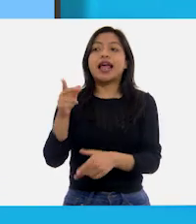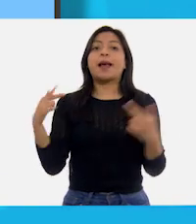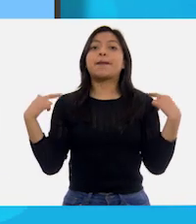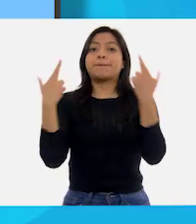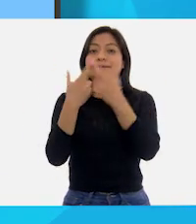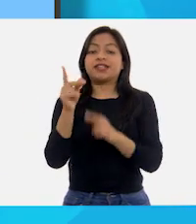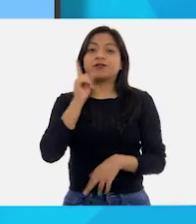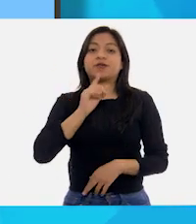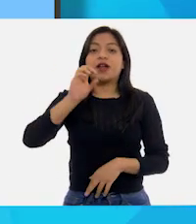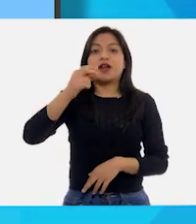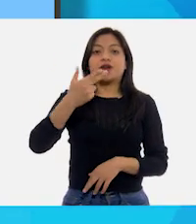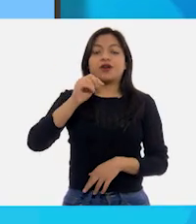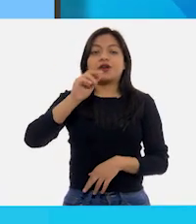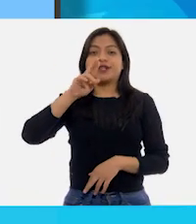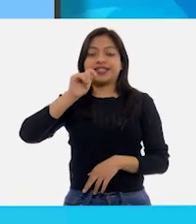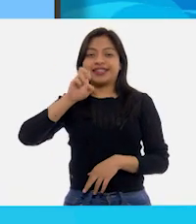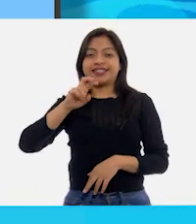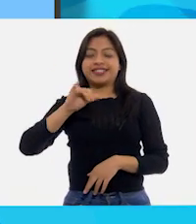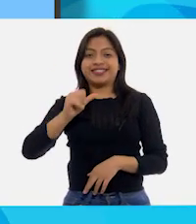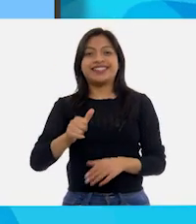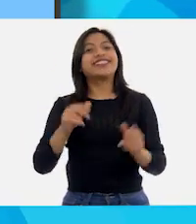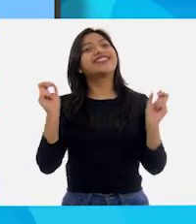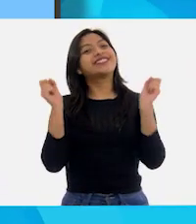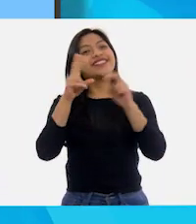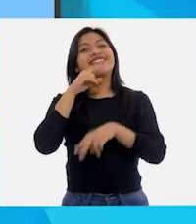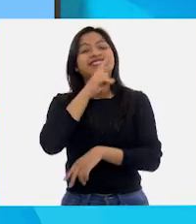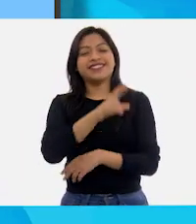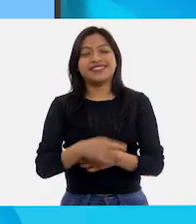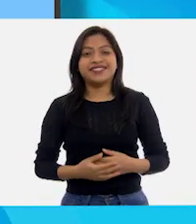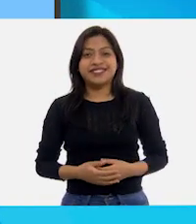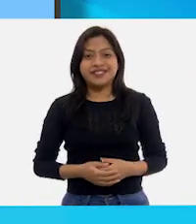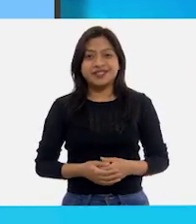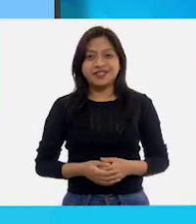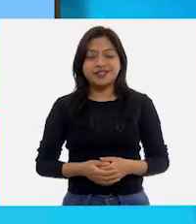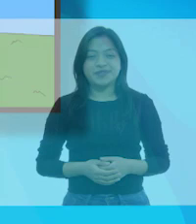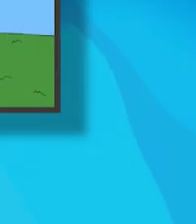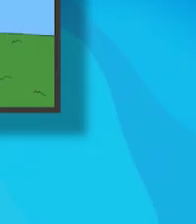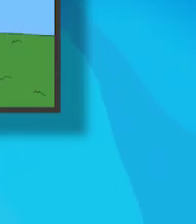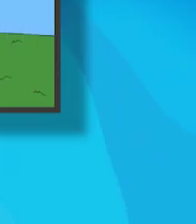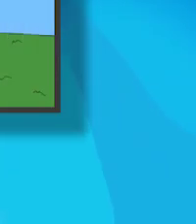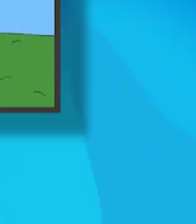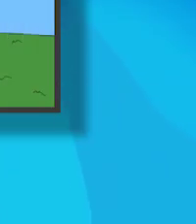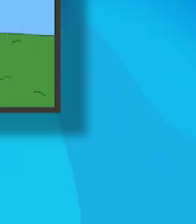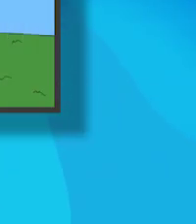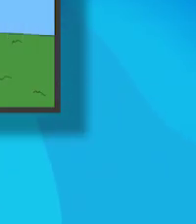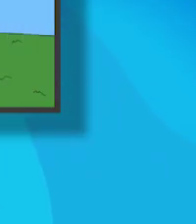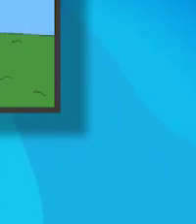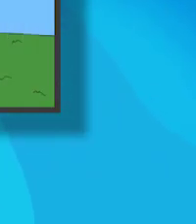maestra Hortensia. ¡Hasta la próxima!